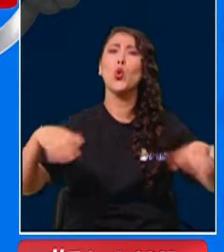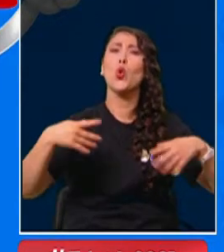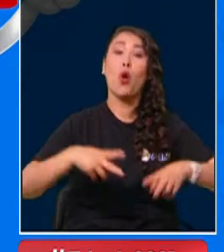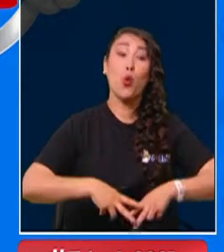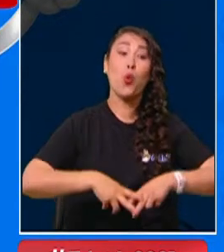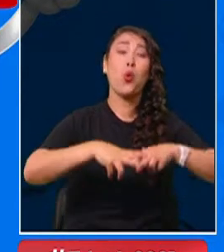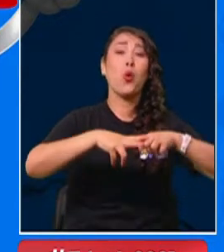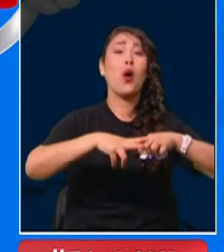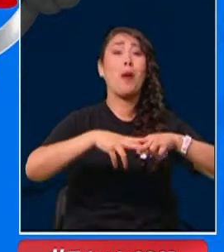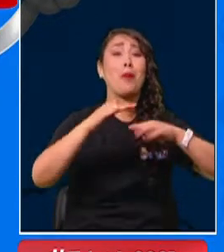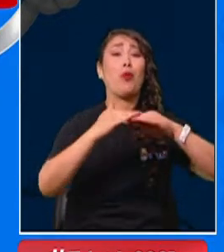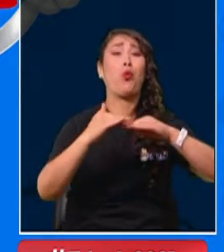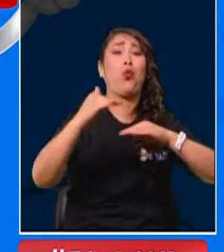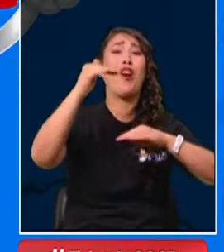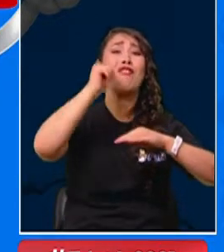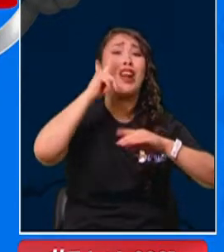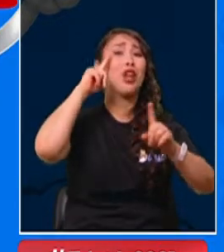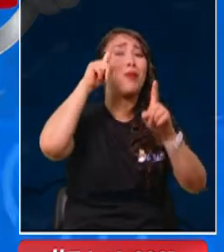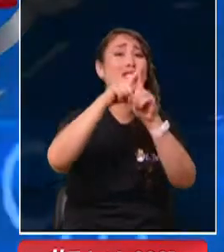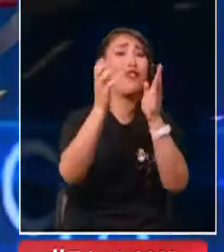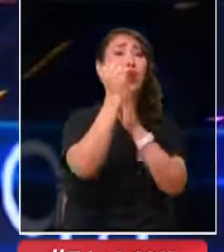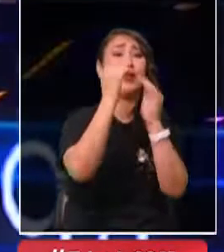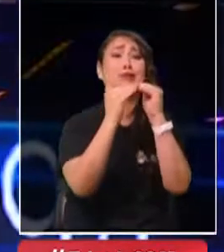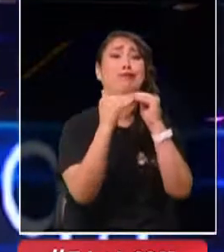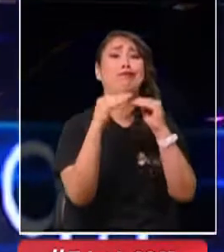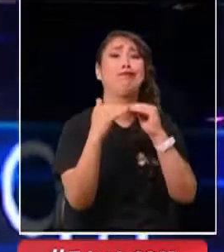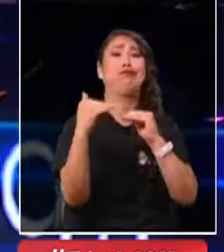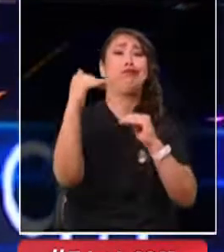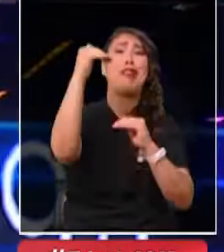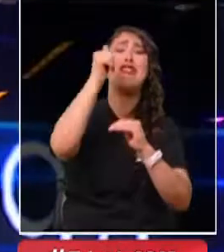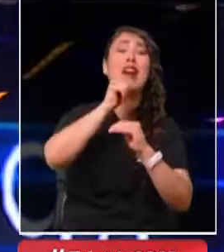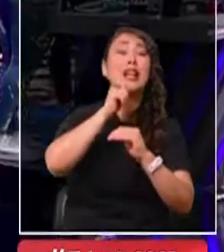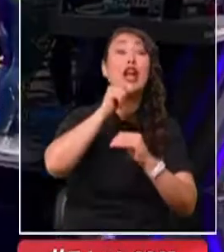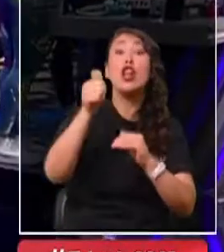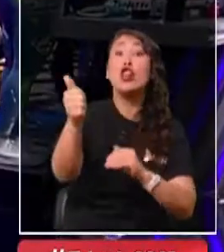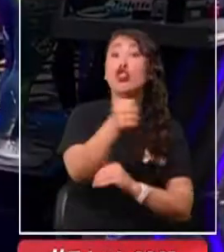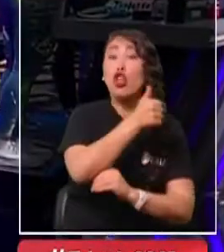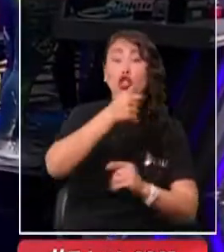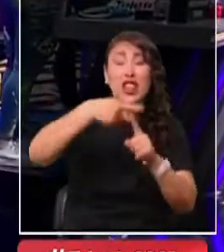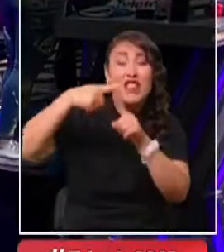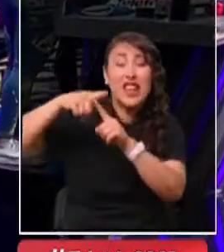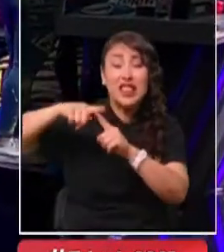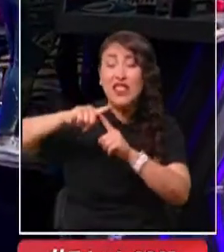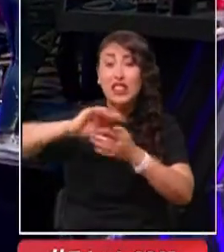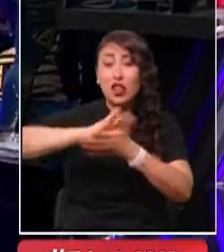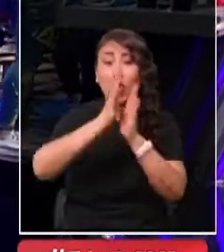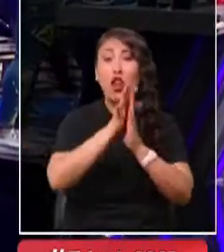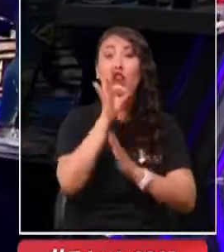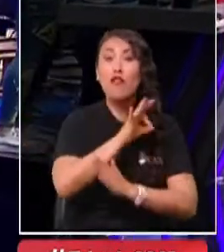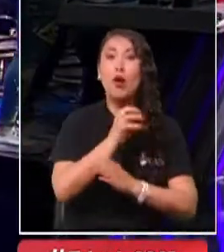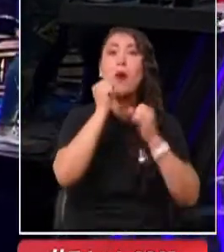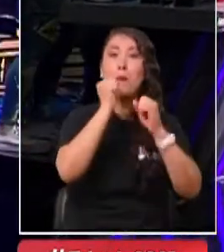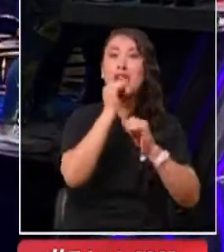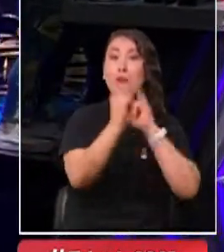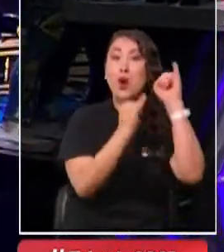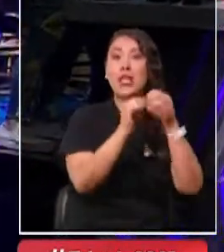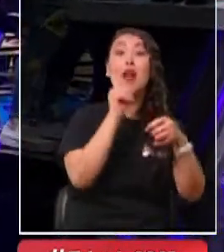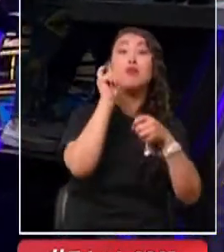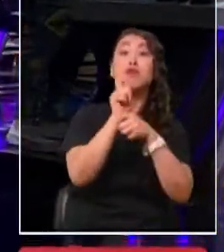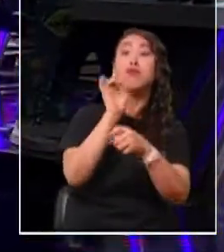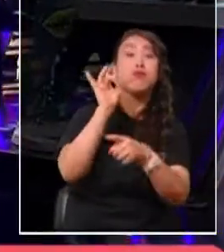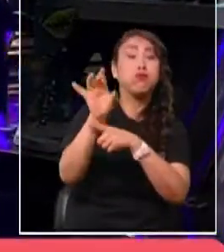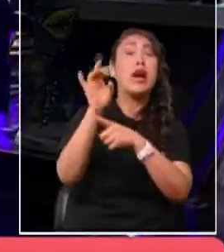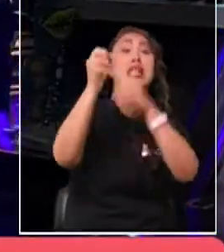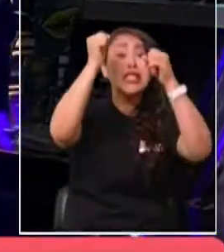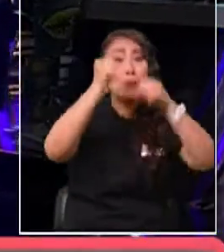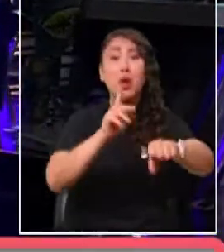Queda mucho, pero también tenemos mucha energía. Todos los bancos, el botón digital funciona, se puede, aún se puede. Hay